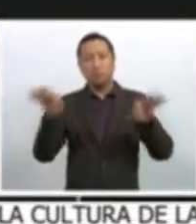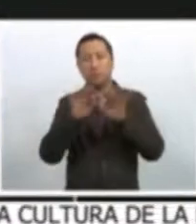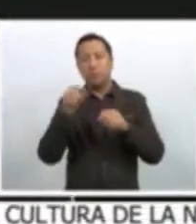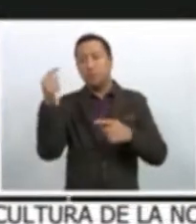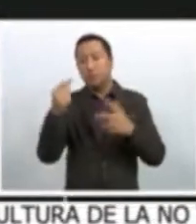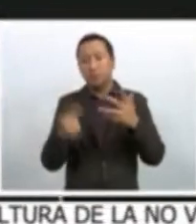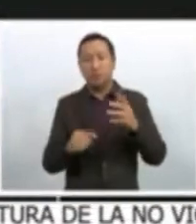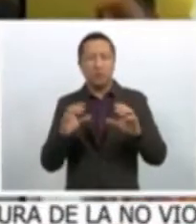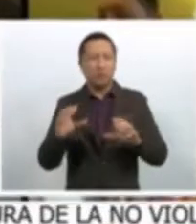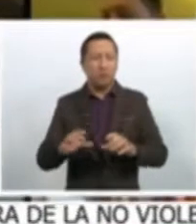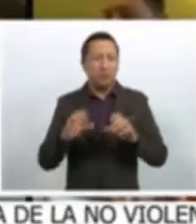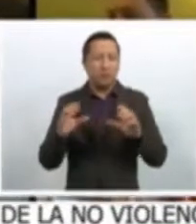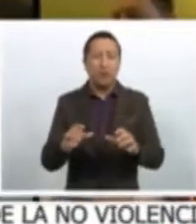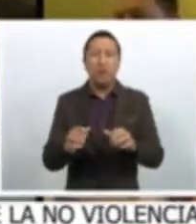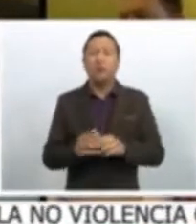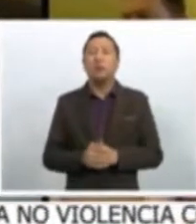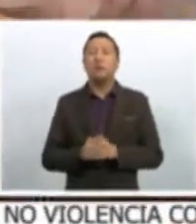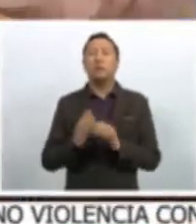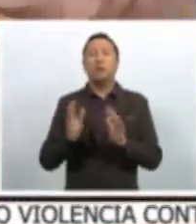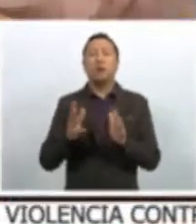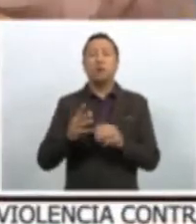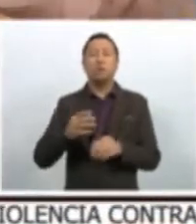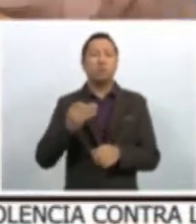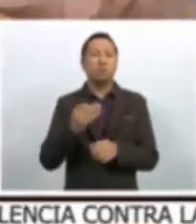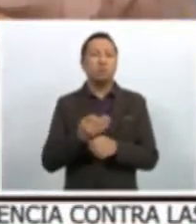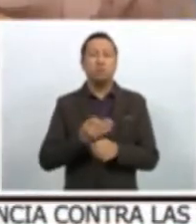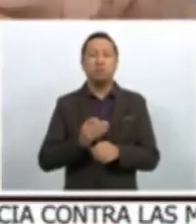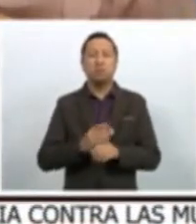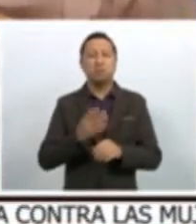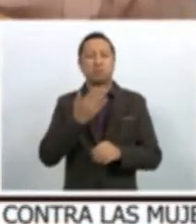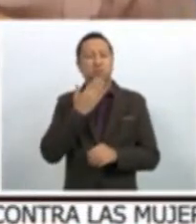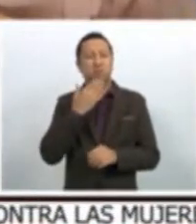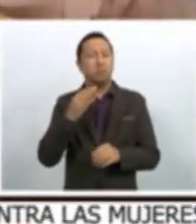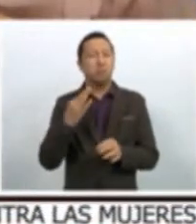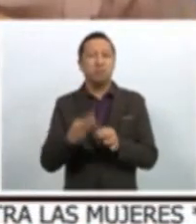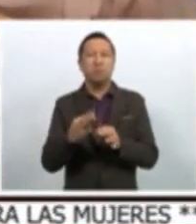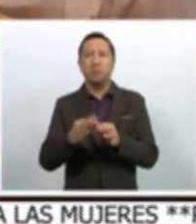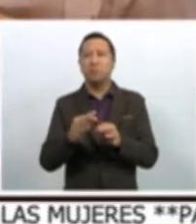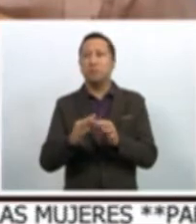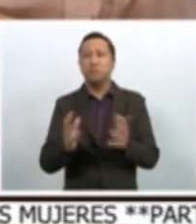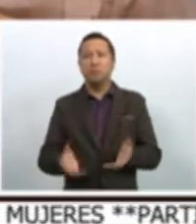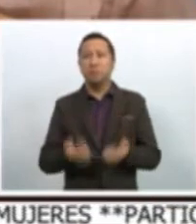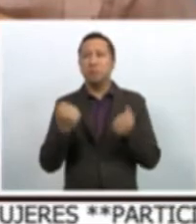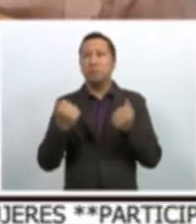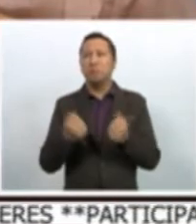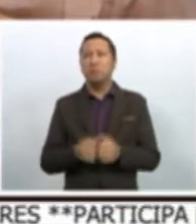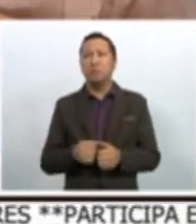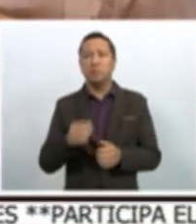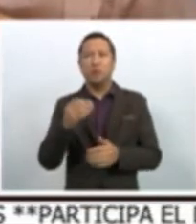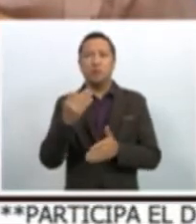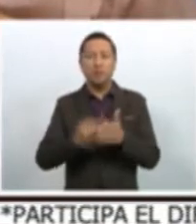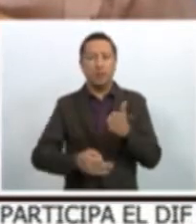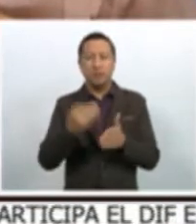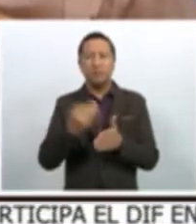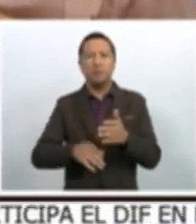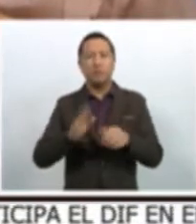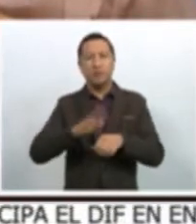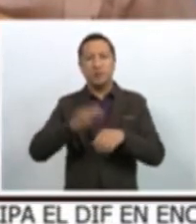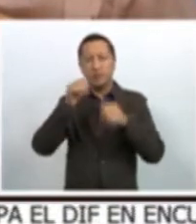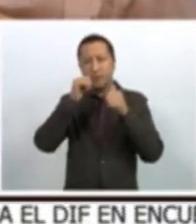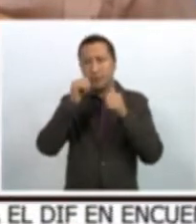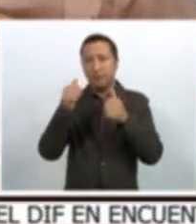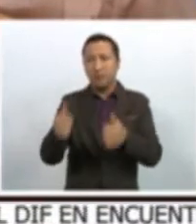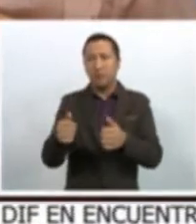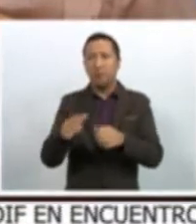debemos echar las campanas al vuelo en torno a esta posibilidad de avanzar en el color verde, que es lo que ha hecho que mucha